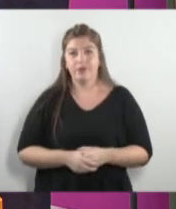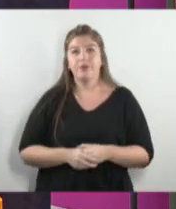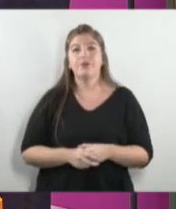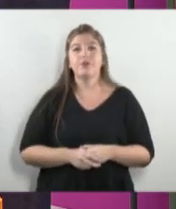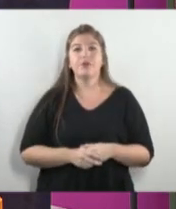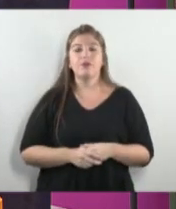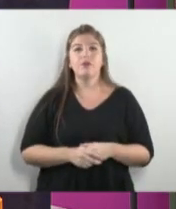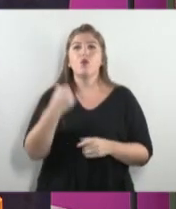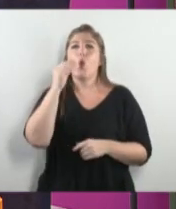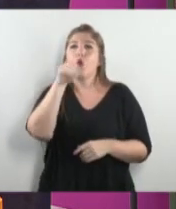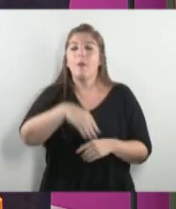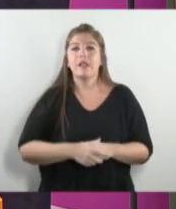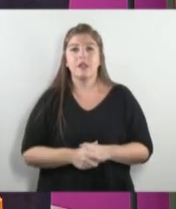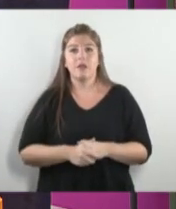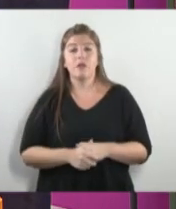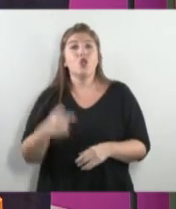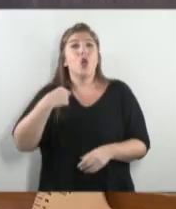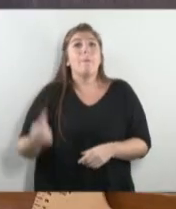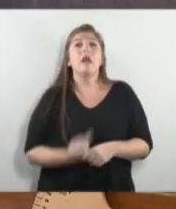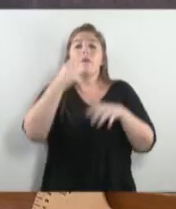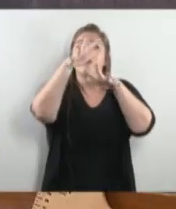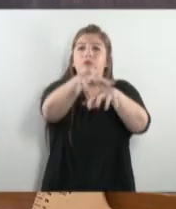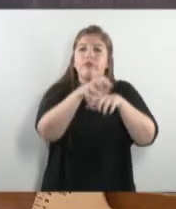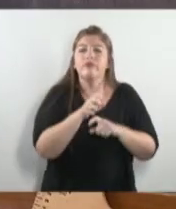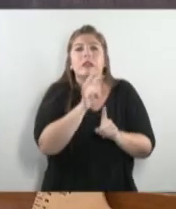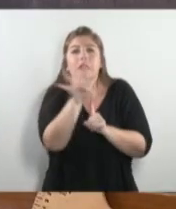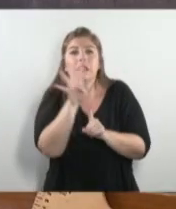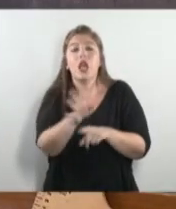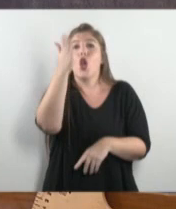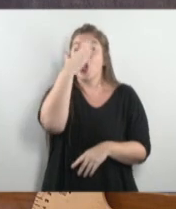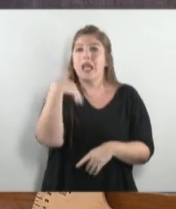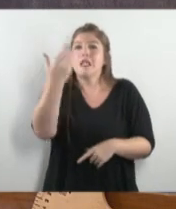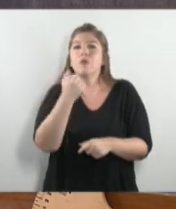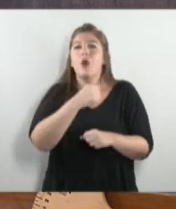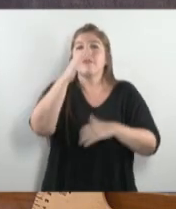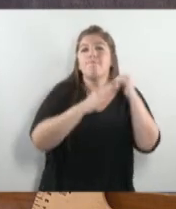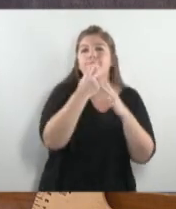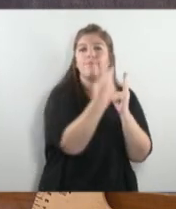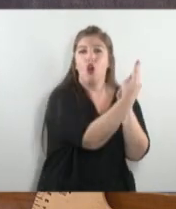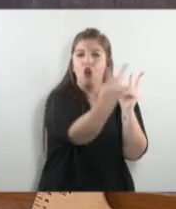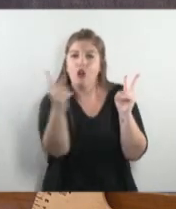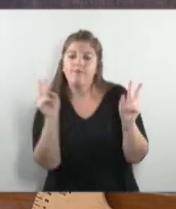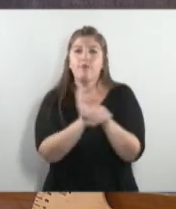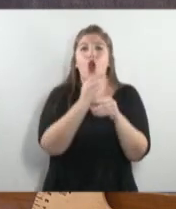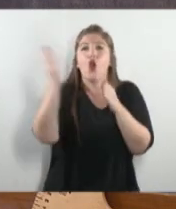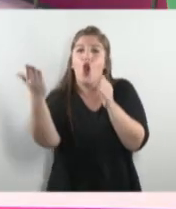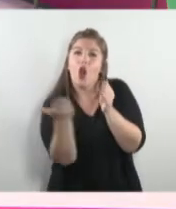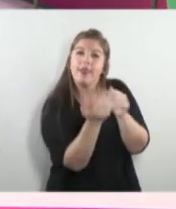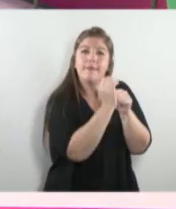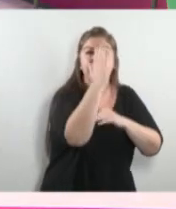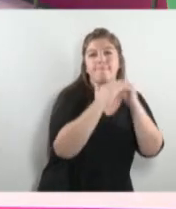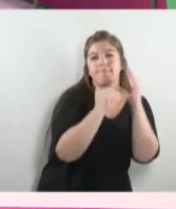Hay uno más ahí. Yo primero sembré trigo y después hice un corral. Corté adobe pa' un tapial, hice